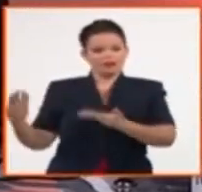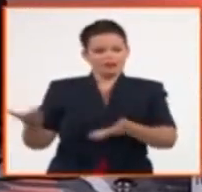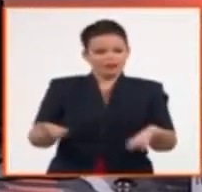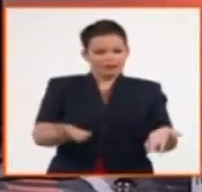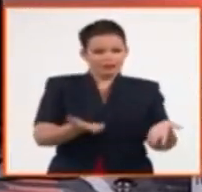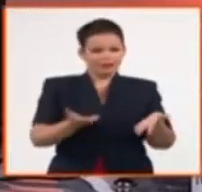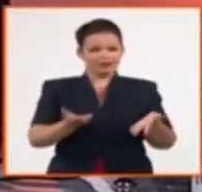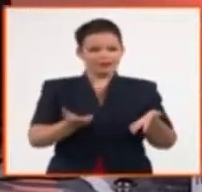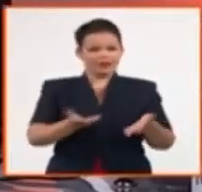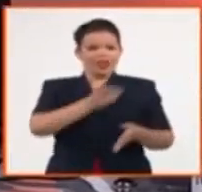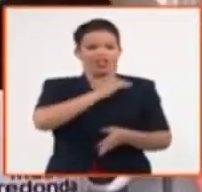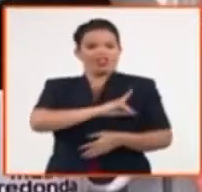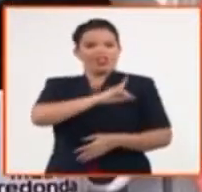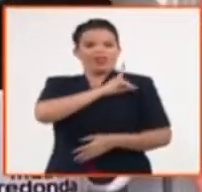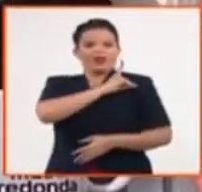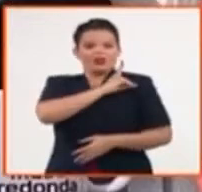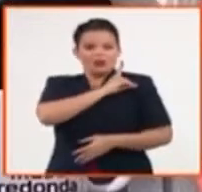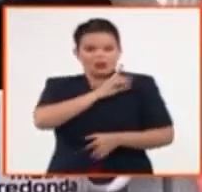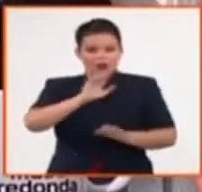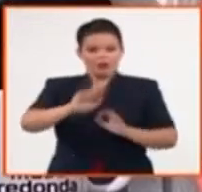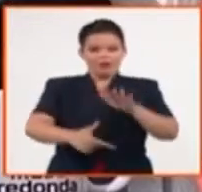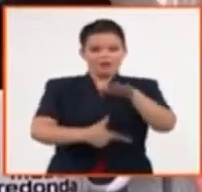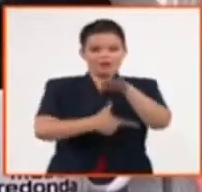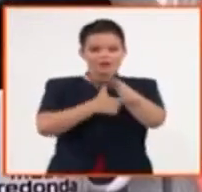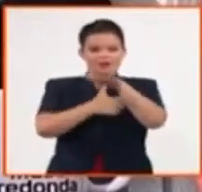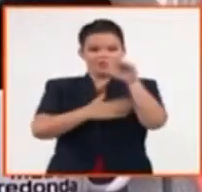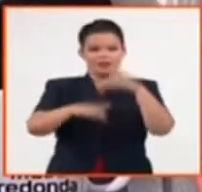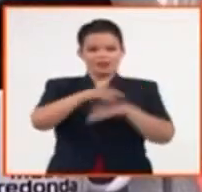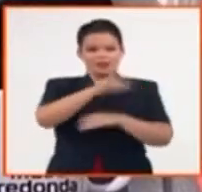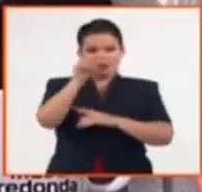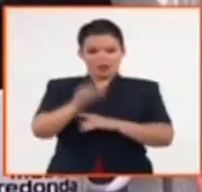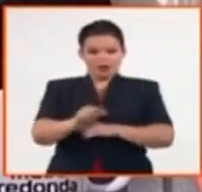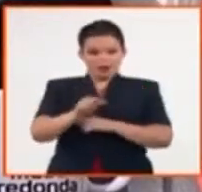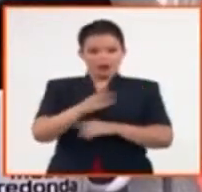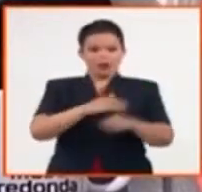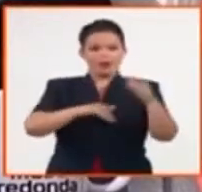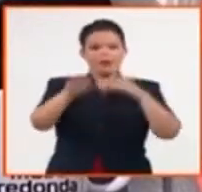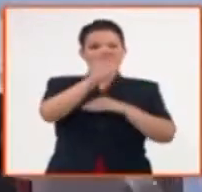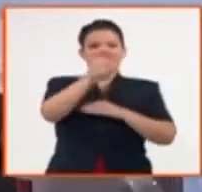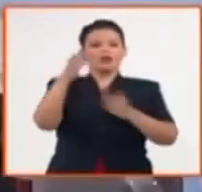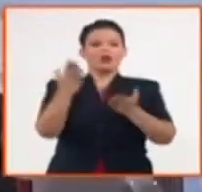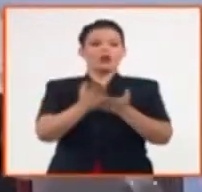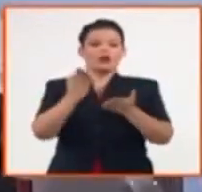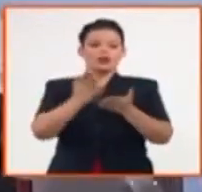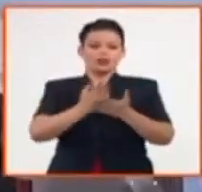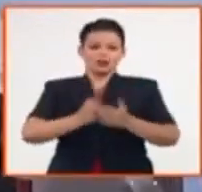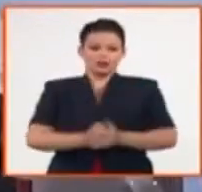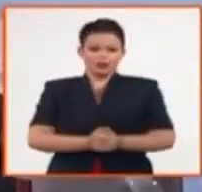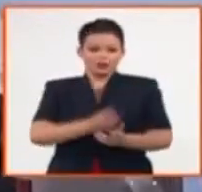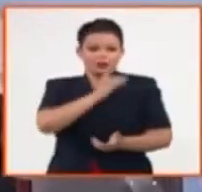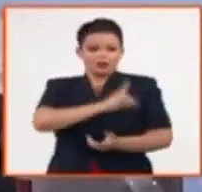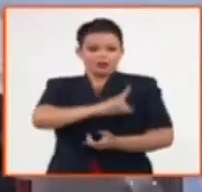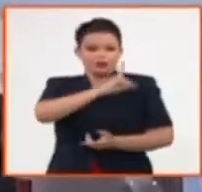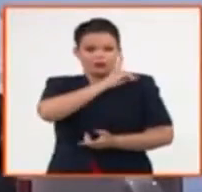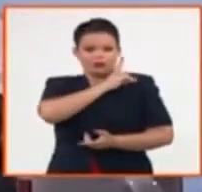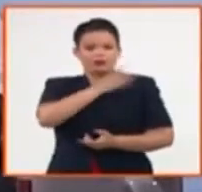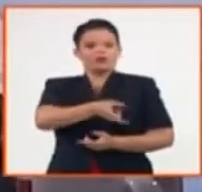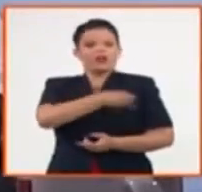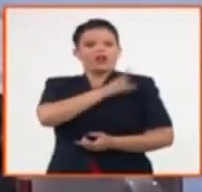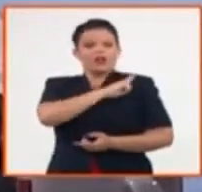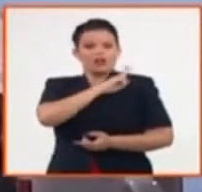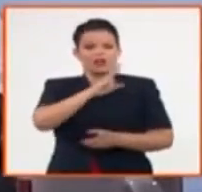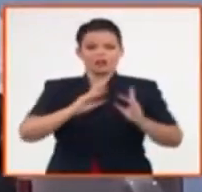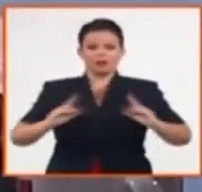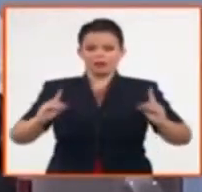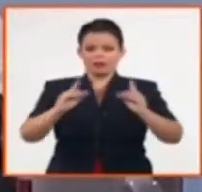el doctor Eugenio González Pérez, viceministro del Ministerio de Educación, la doctora Marielena Soto Entensa, jefa del Departamento de Atención